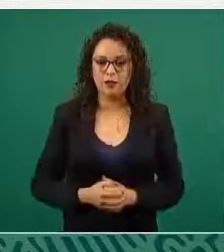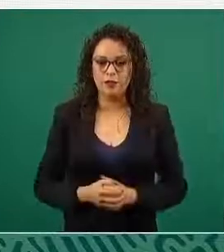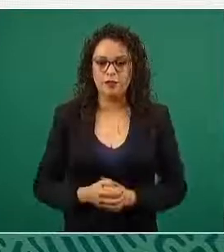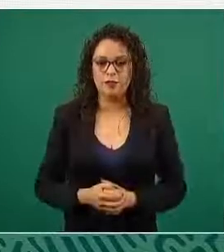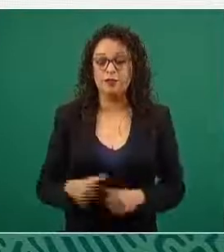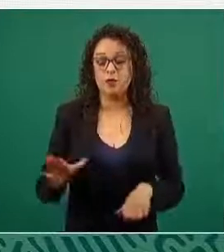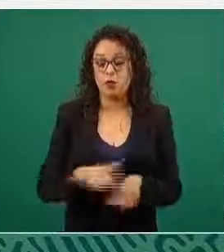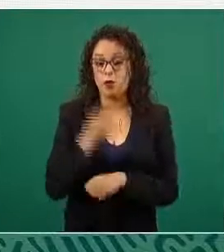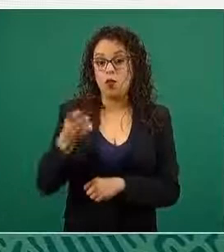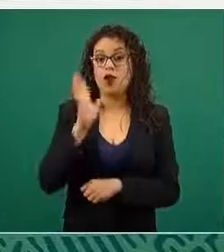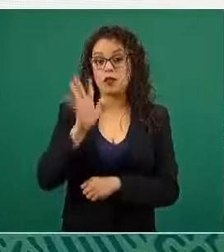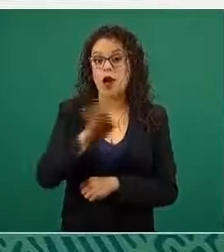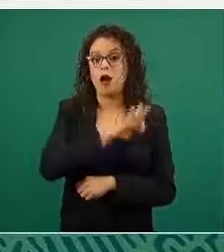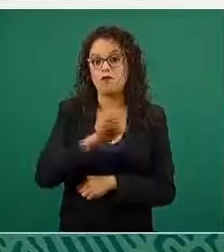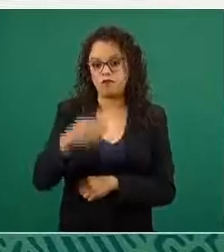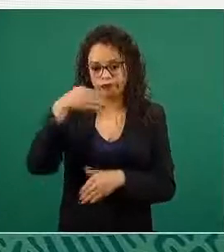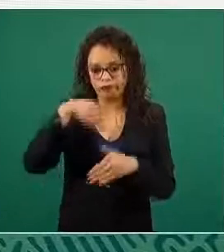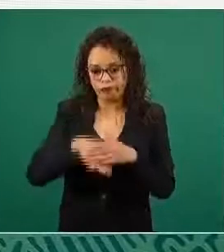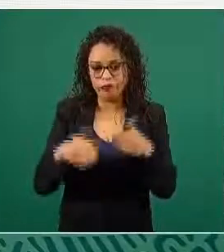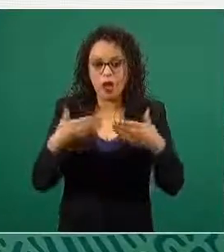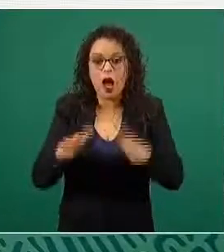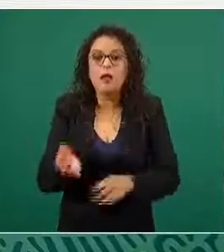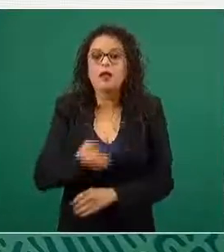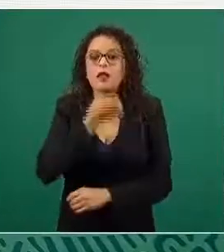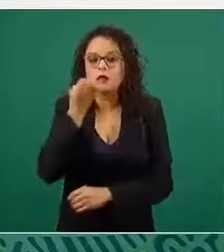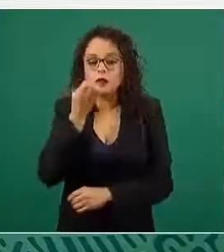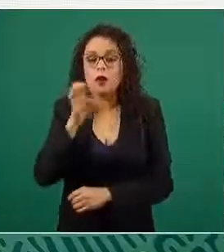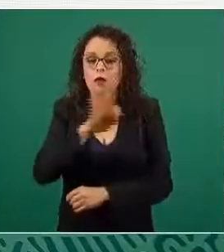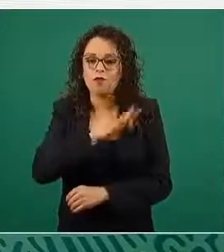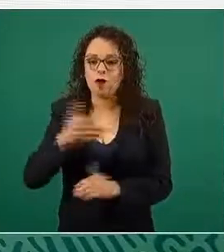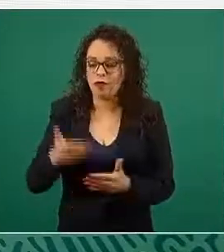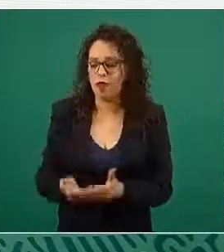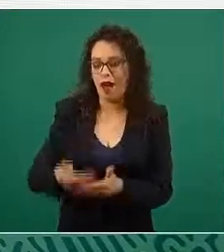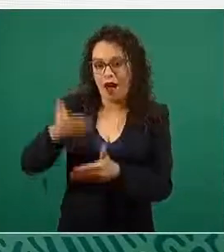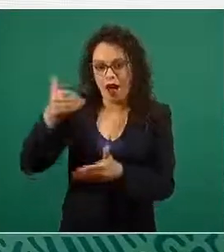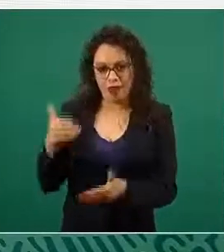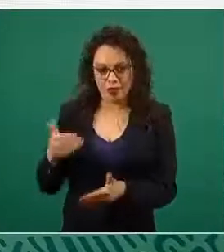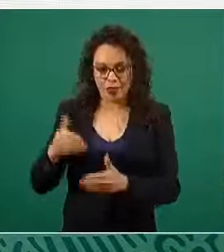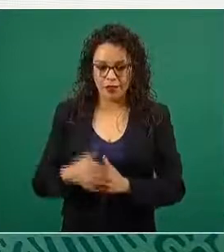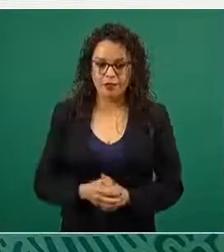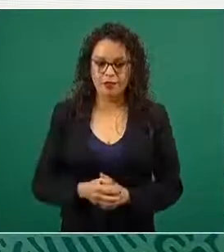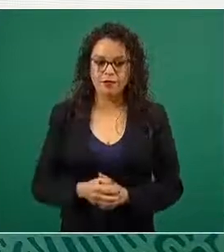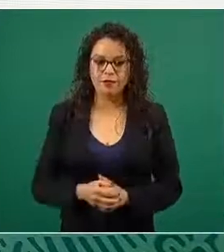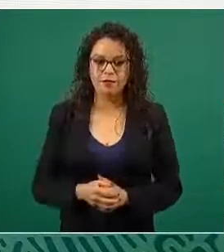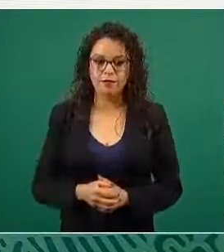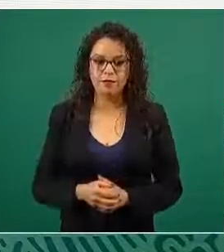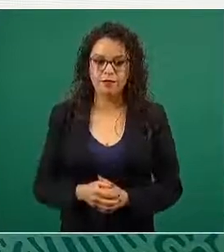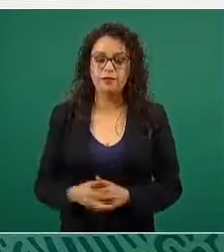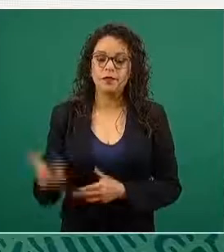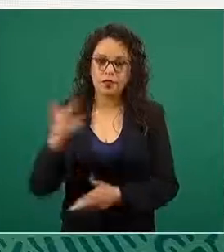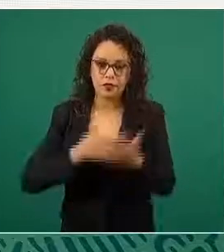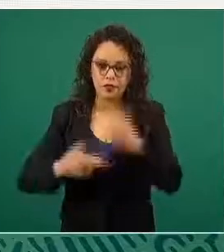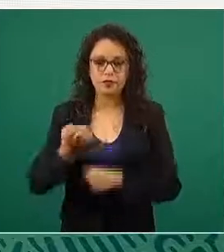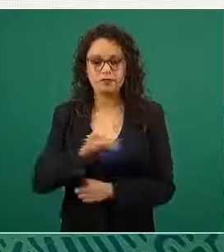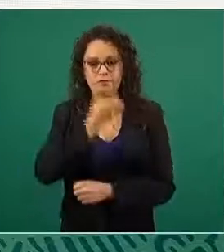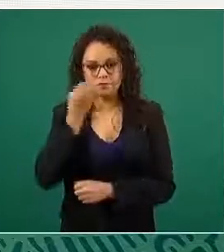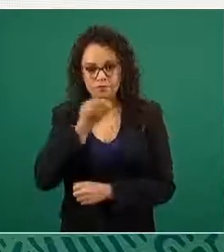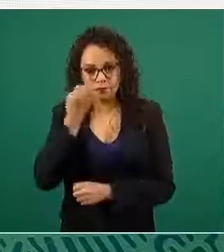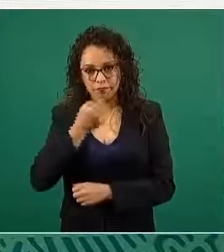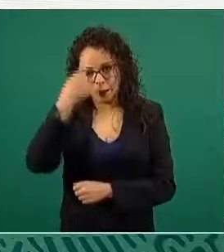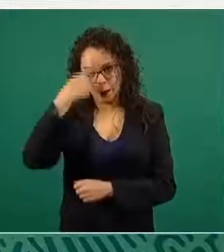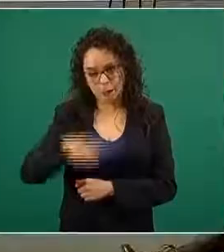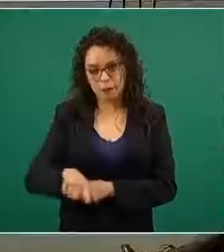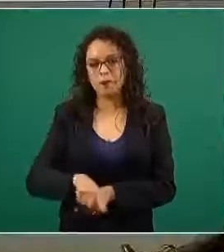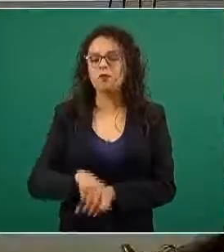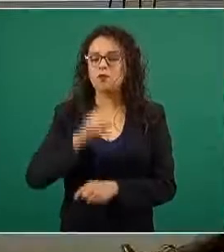recintos escolares. Y esto nos va a permitir abrir anticipadamente actividades escolares y empezar a recuperar la